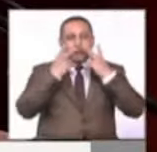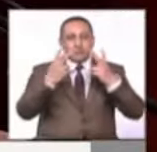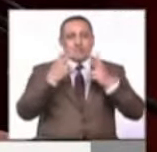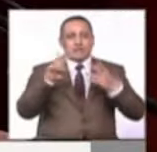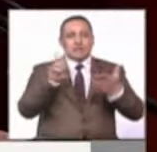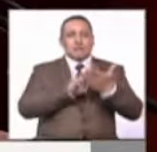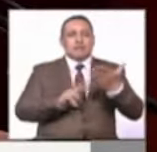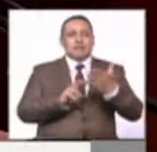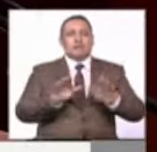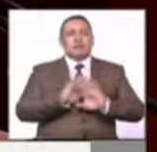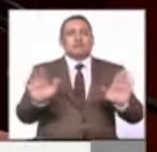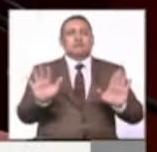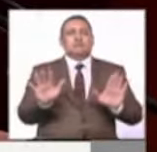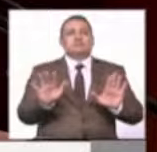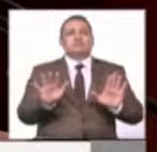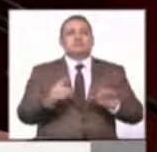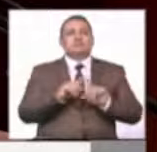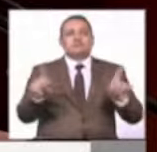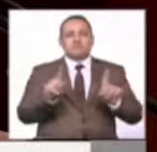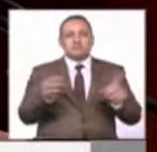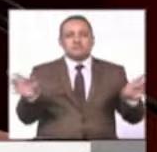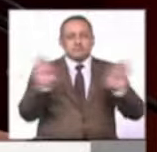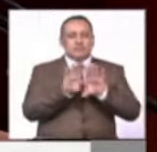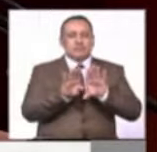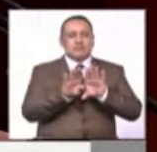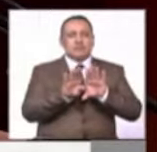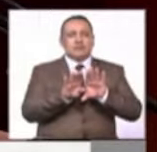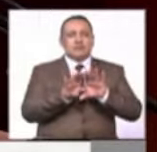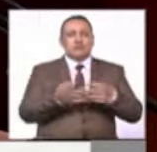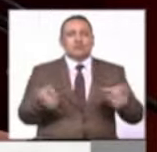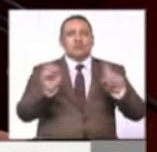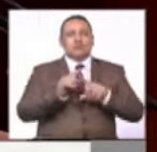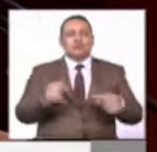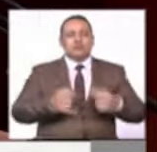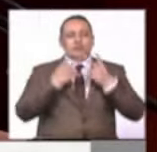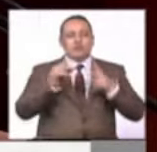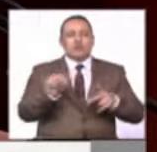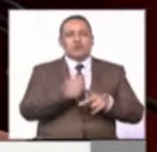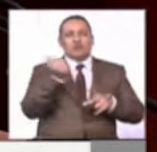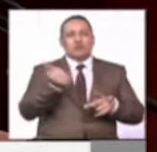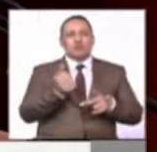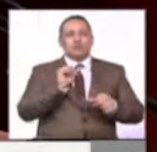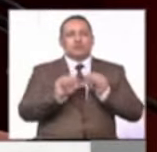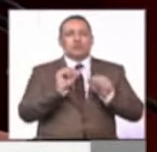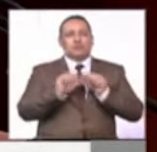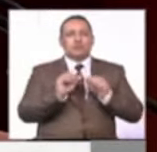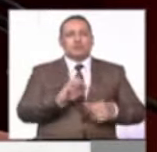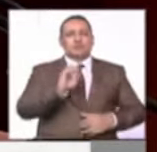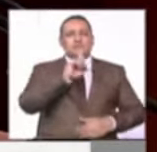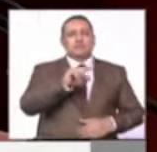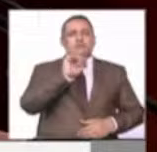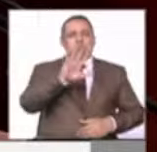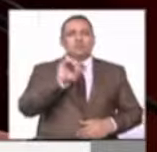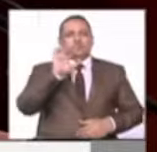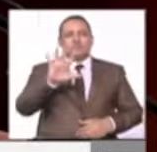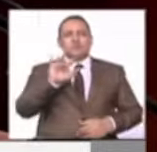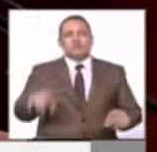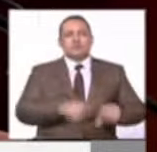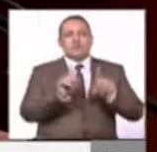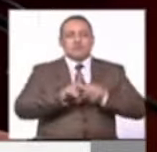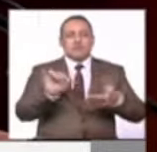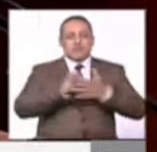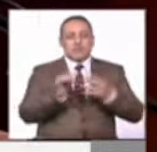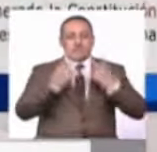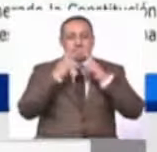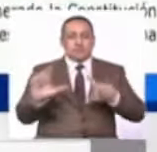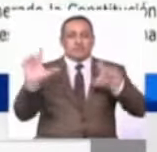lee ese artículo pero cierra los ojos cuando ve otro artículo el 155 que lo pueden ver en